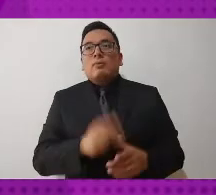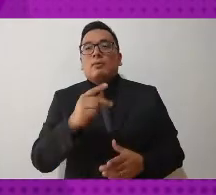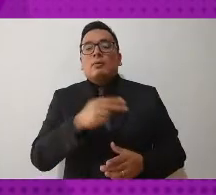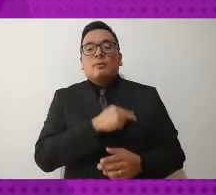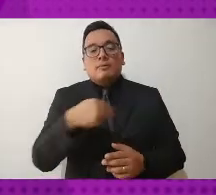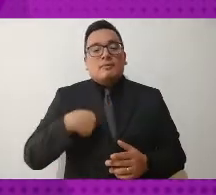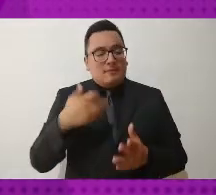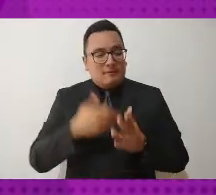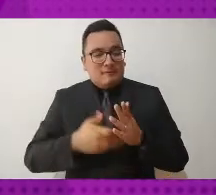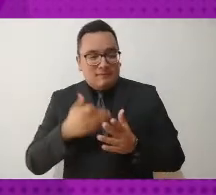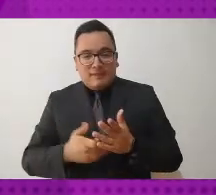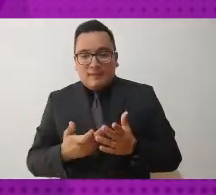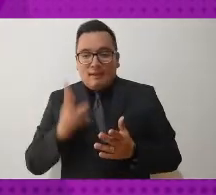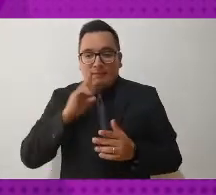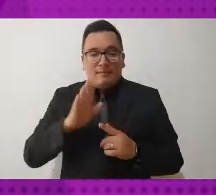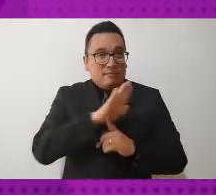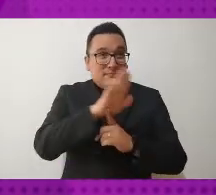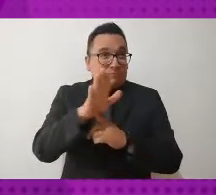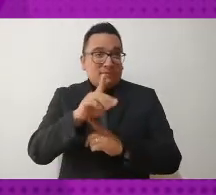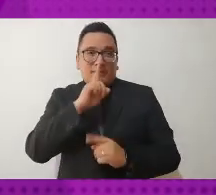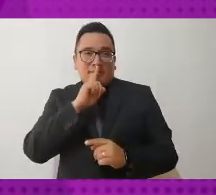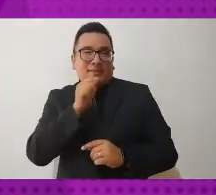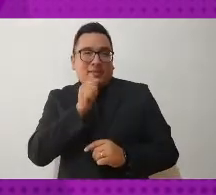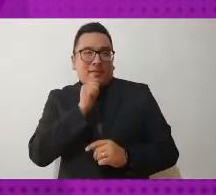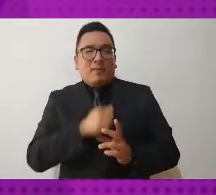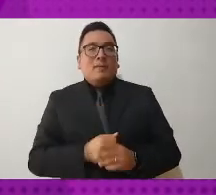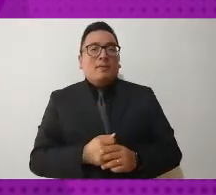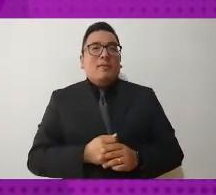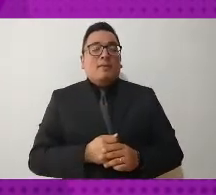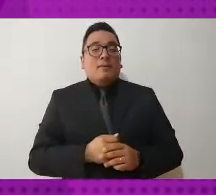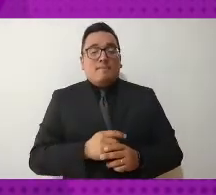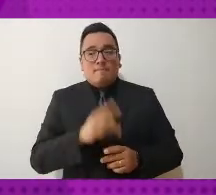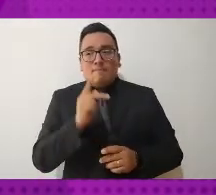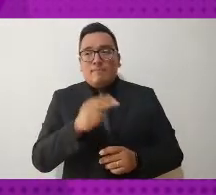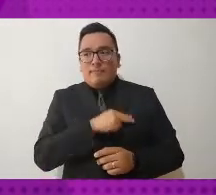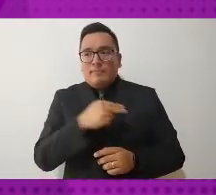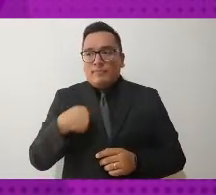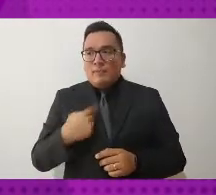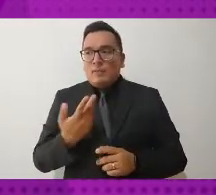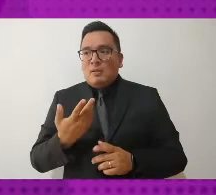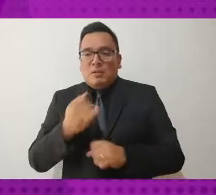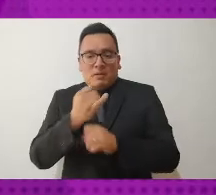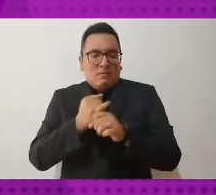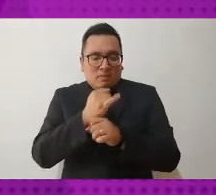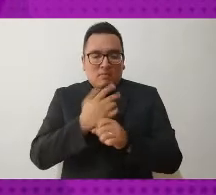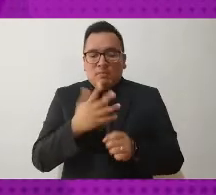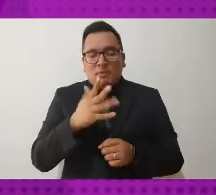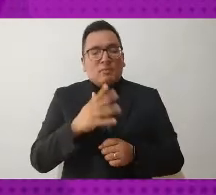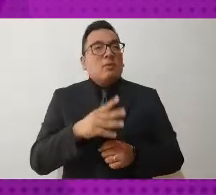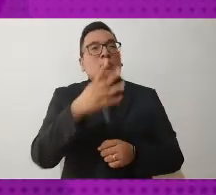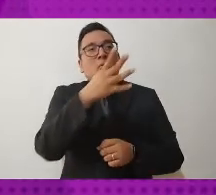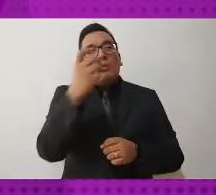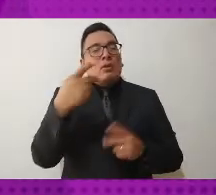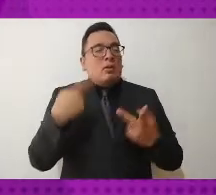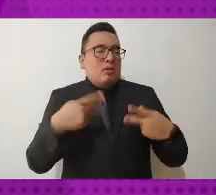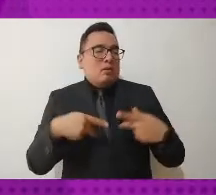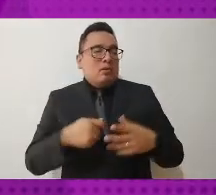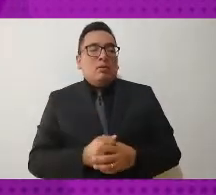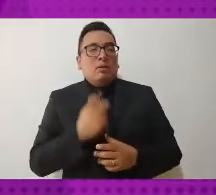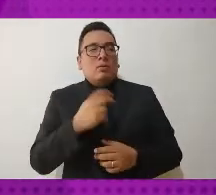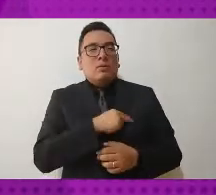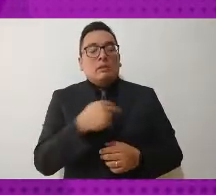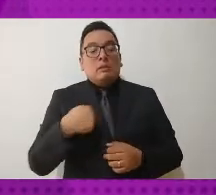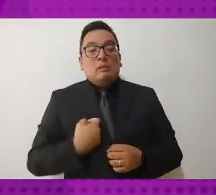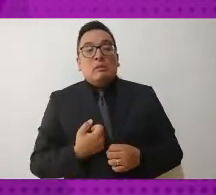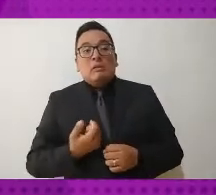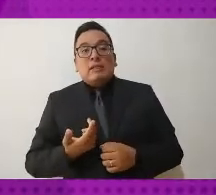aún no lo podemos hablar como tal pero pues hemos hecho ya esta encuesta con aproximadamente 400 personas y nos